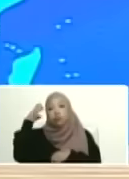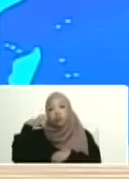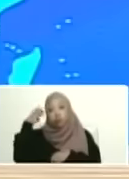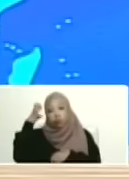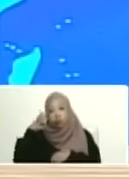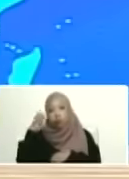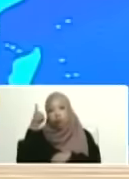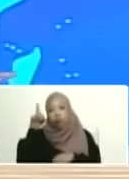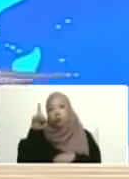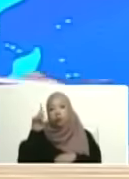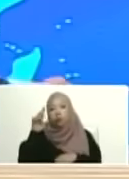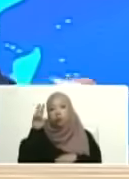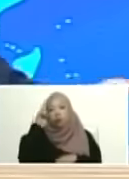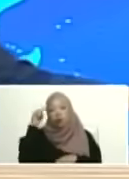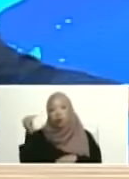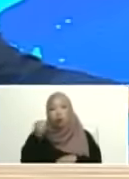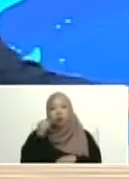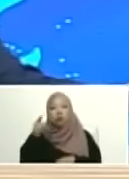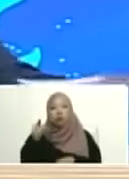años